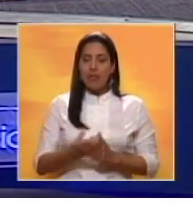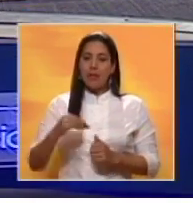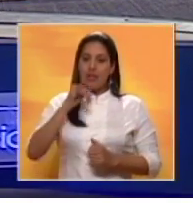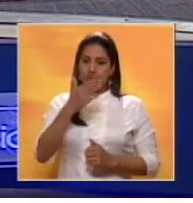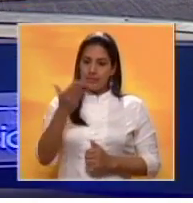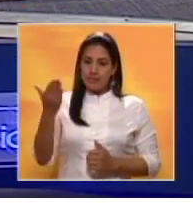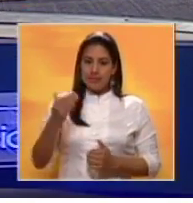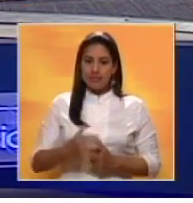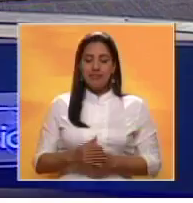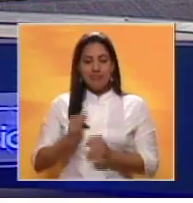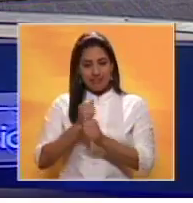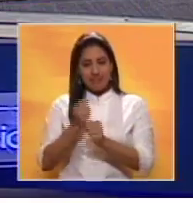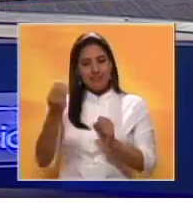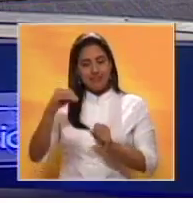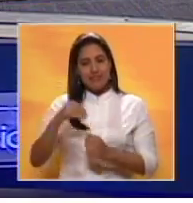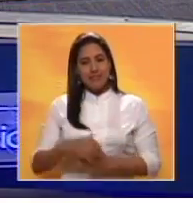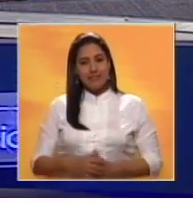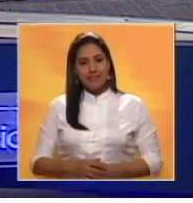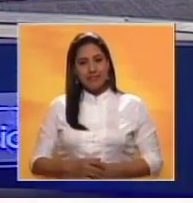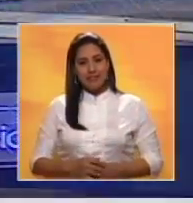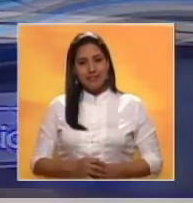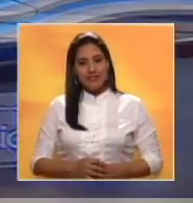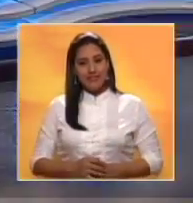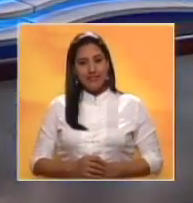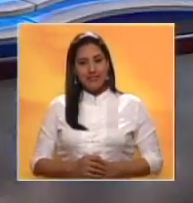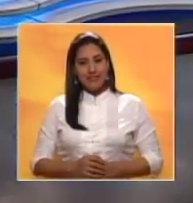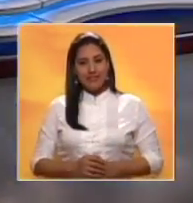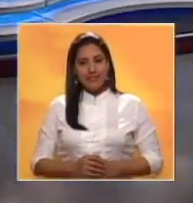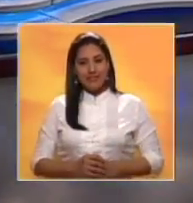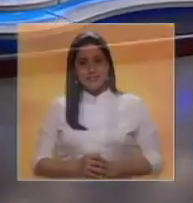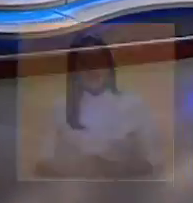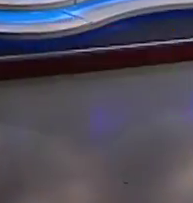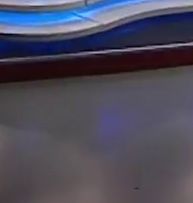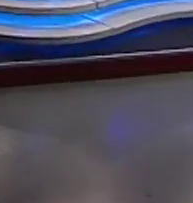más información. Quédense con nosotras.